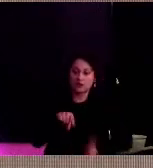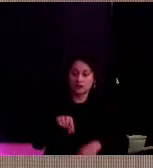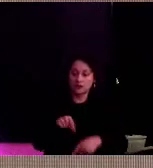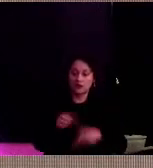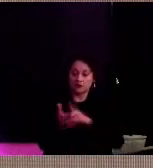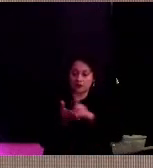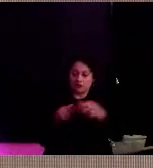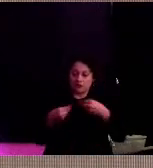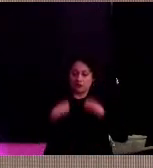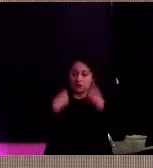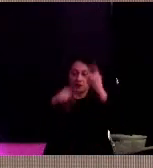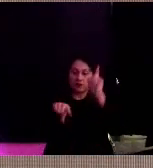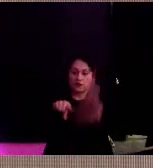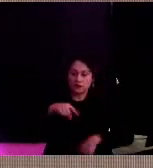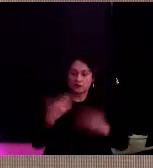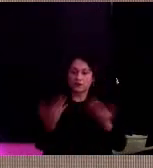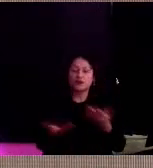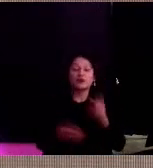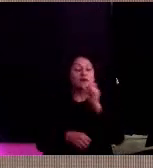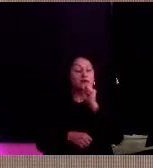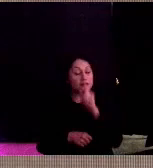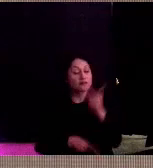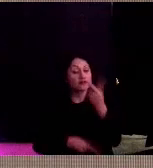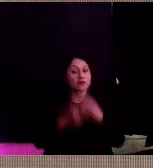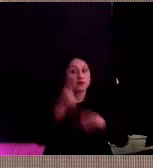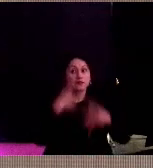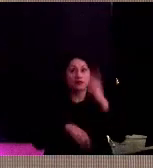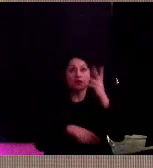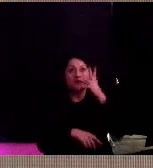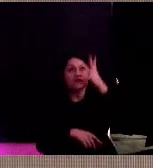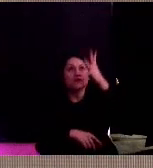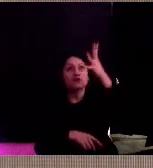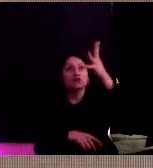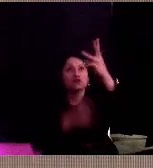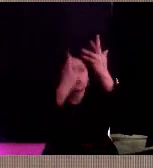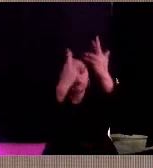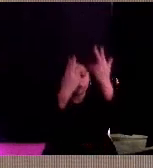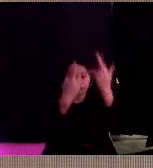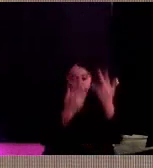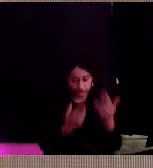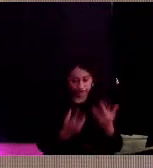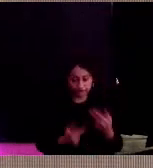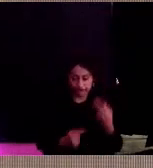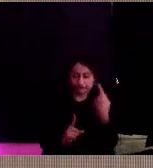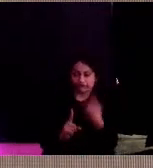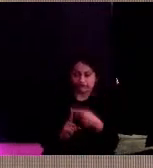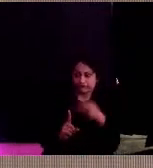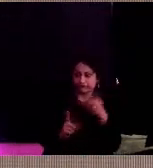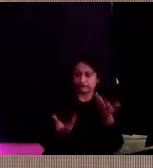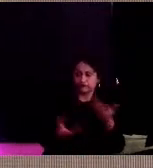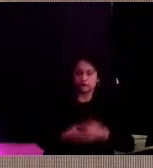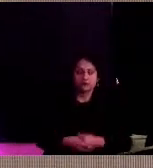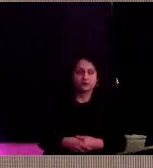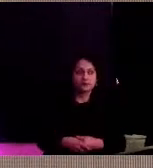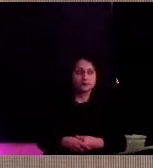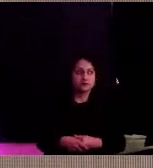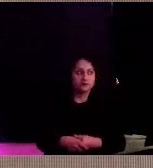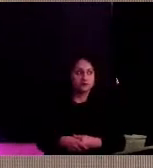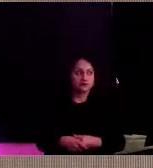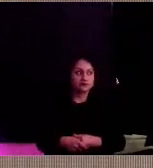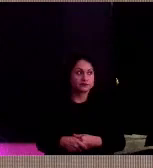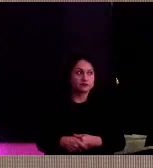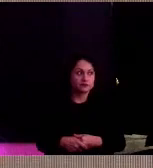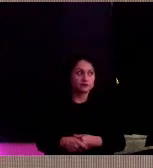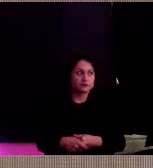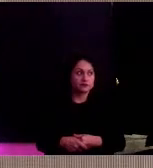vida, también terminó con su futuro brillante y productivo. A casi